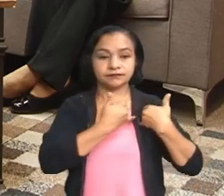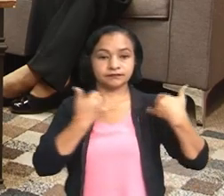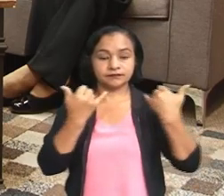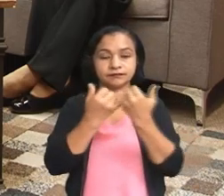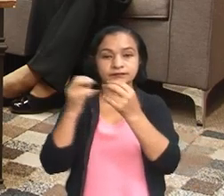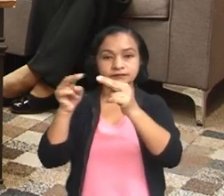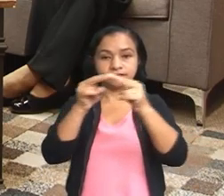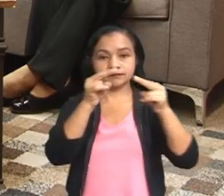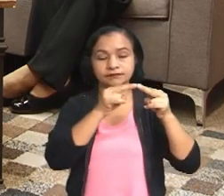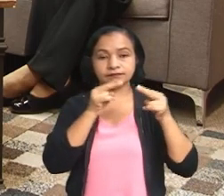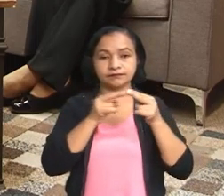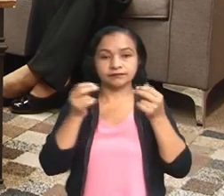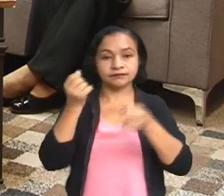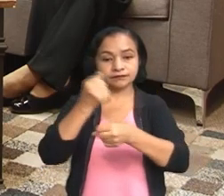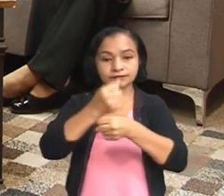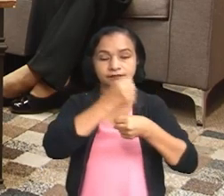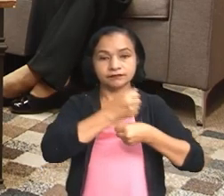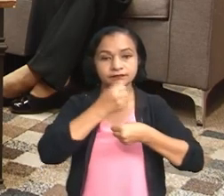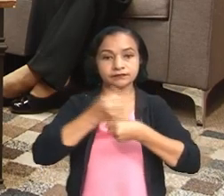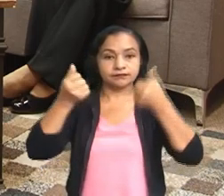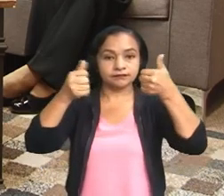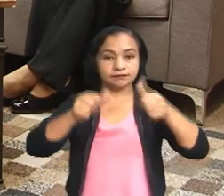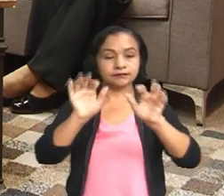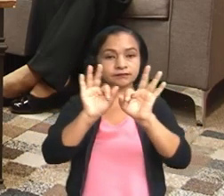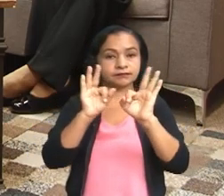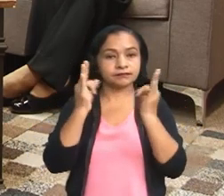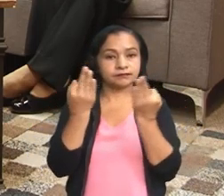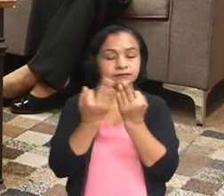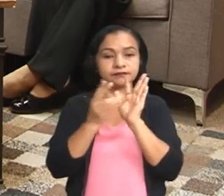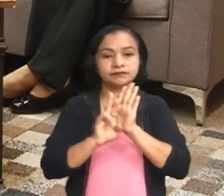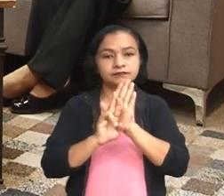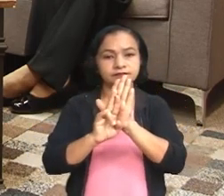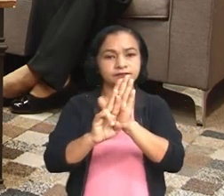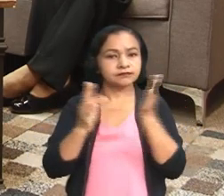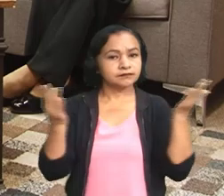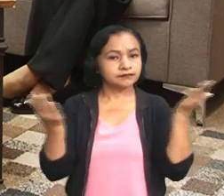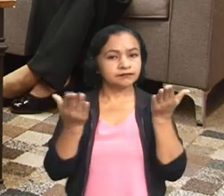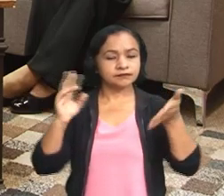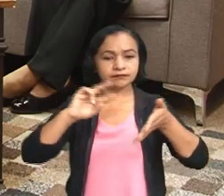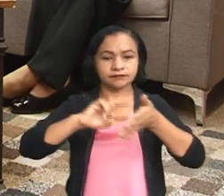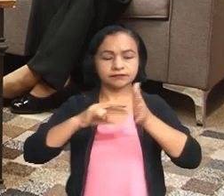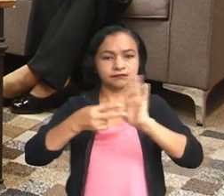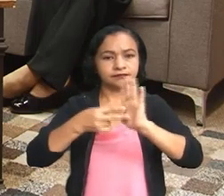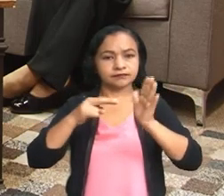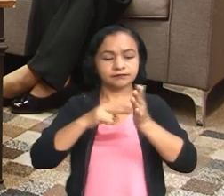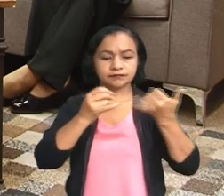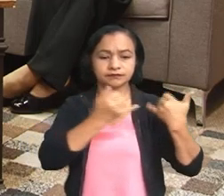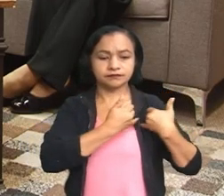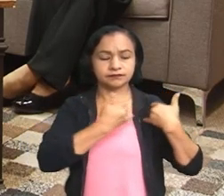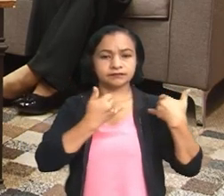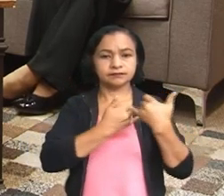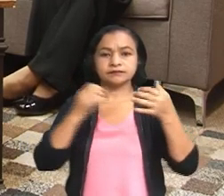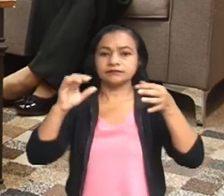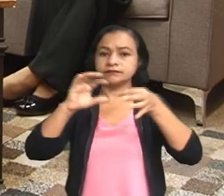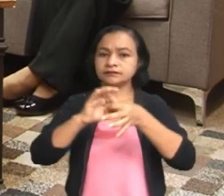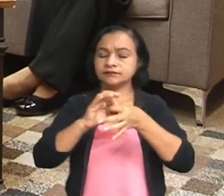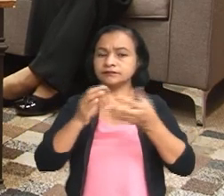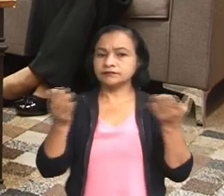como un solo órgano a brindar toda la respuesta a la familia. ¿Cómo llegamos a ese punto y qué significa la articulación interinstitucional? Bueno,